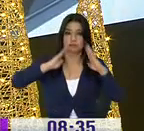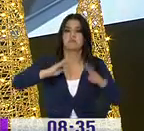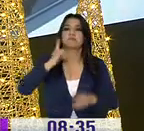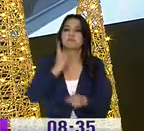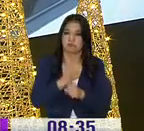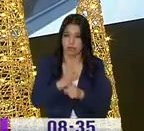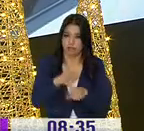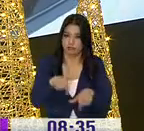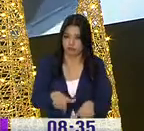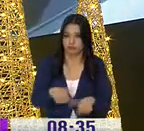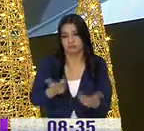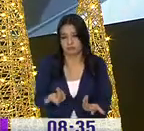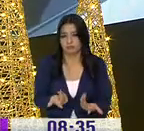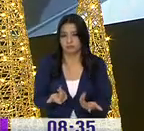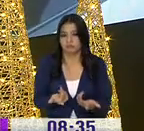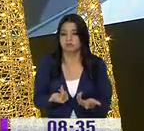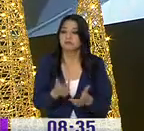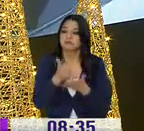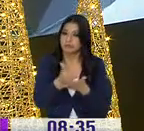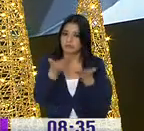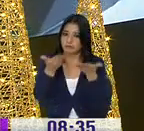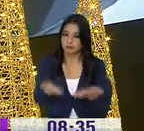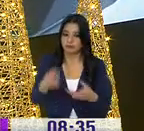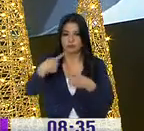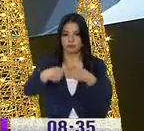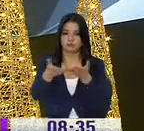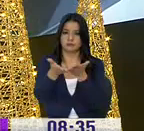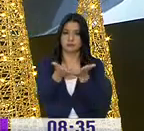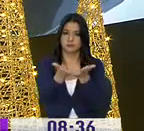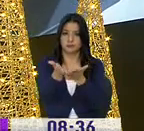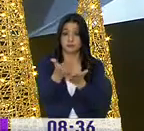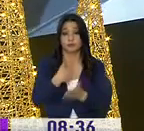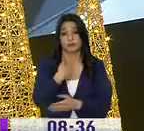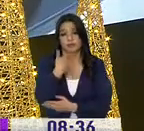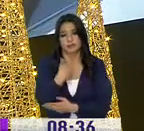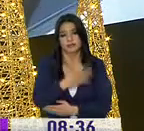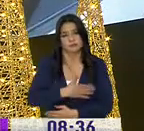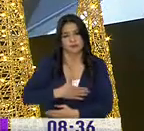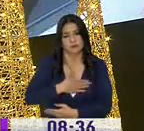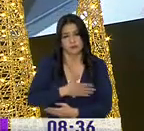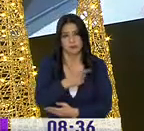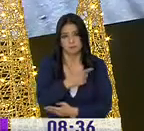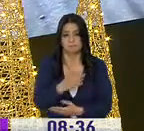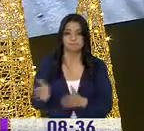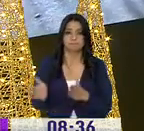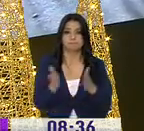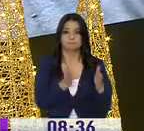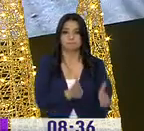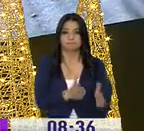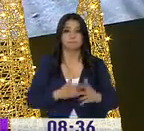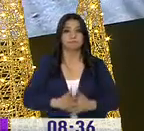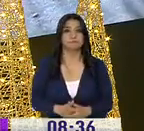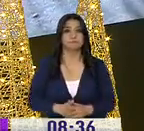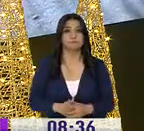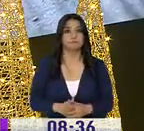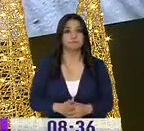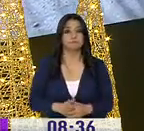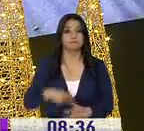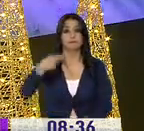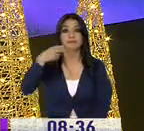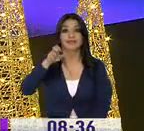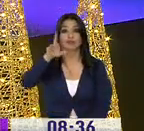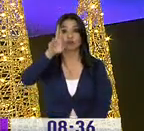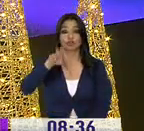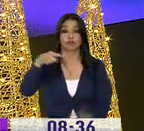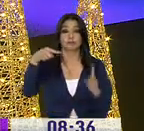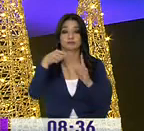para eso se está trabajando, en beneficio de Quito. Es bueno decirles, por favor, ahí está la queja de los vecinos. Vamos con Héctor Romero, se encuentra en